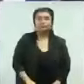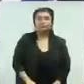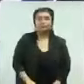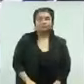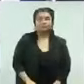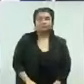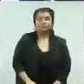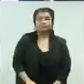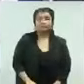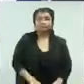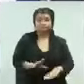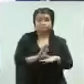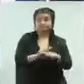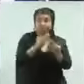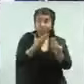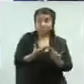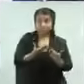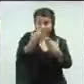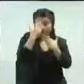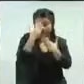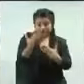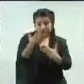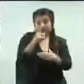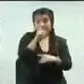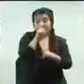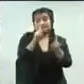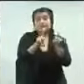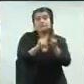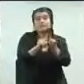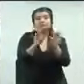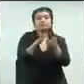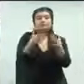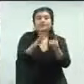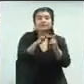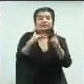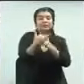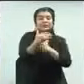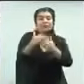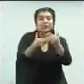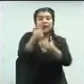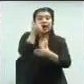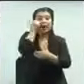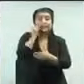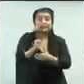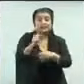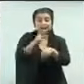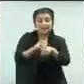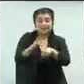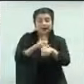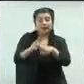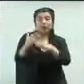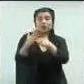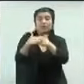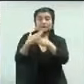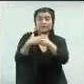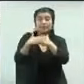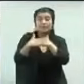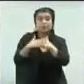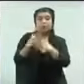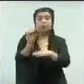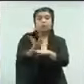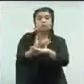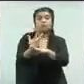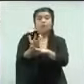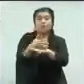Presidente. Sí, muchas gracias. Bueno, ¿qué está sucediendo? Ayer por la tarde recibimos una notificación de parte de los